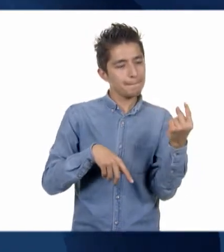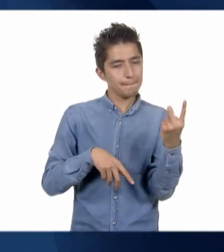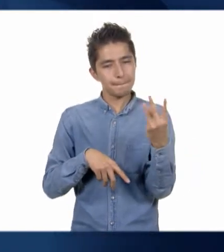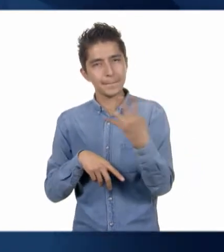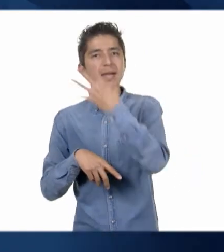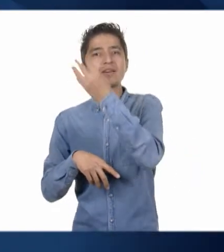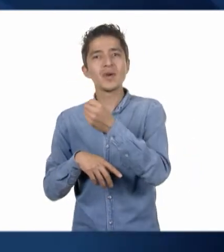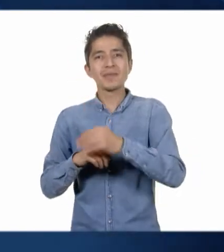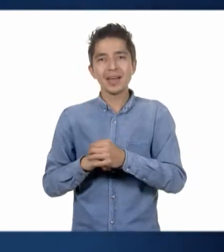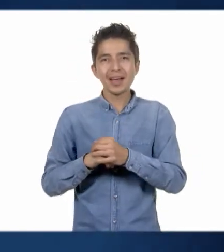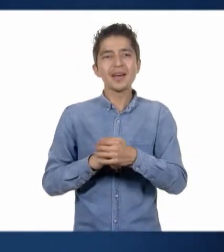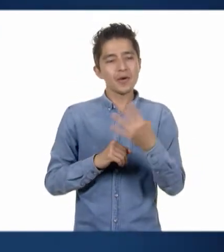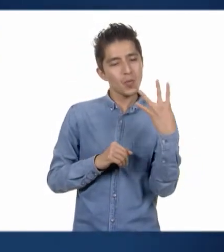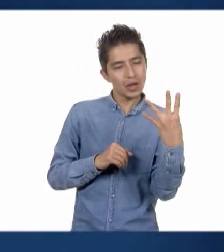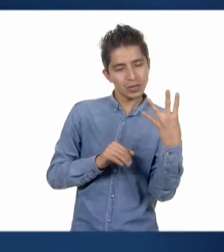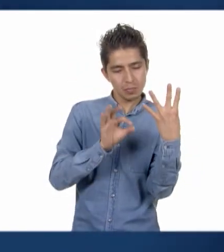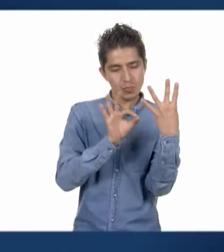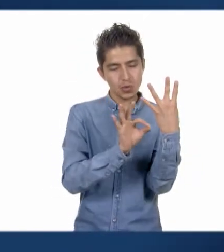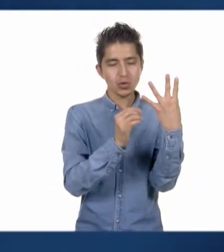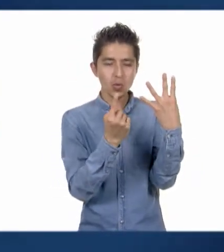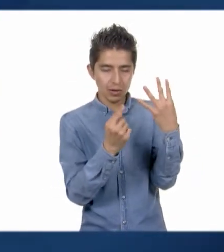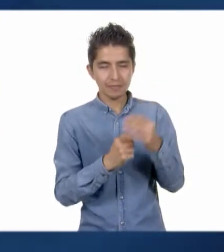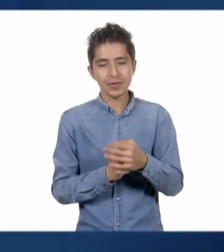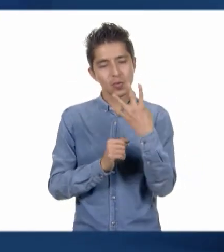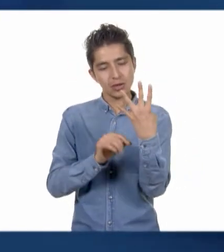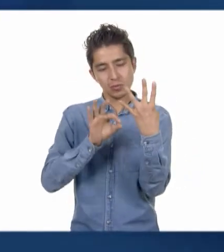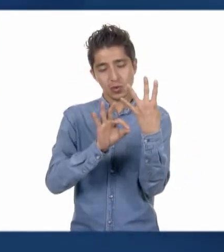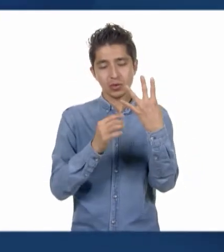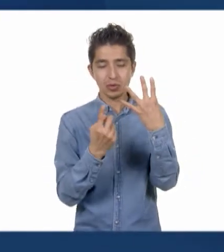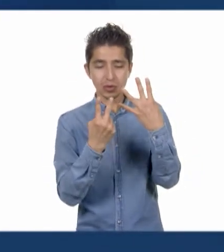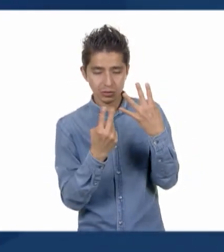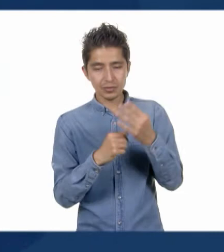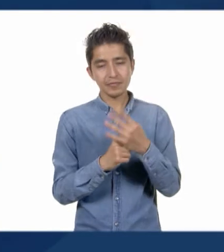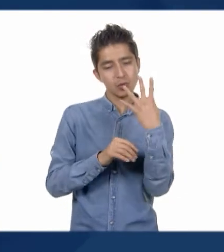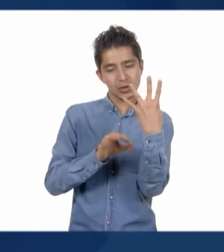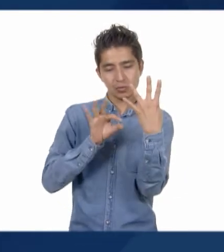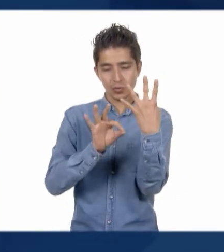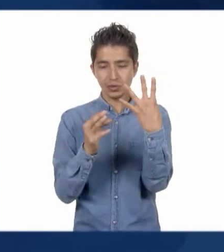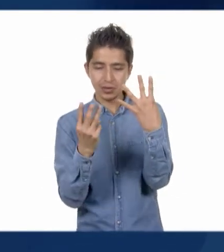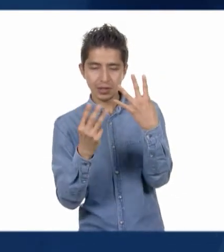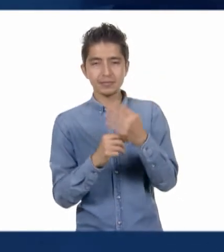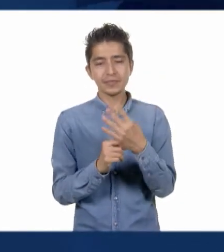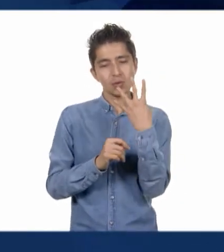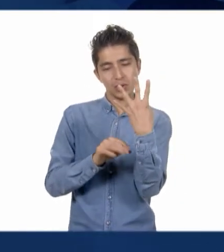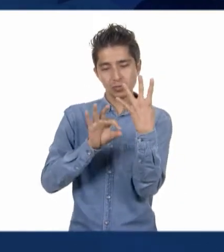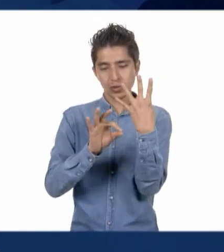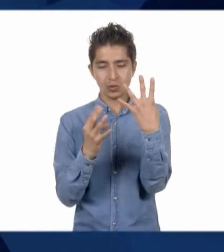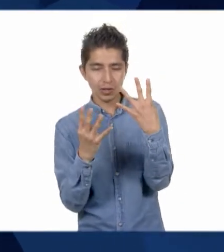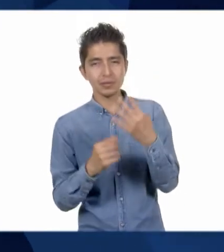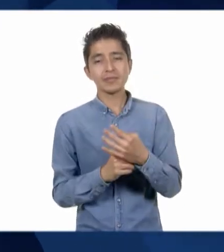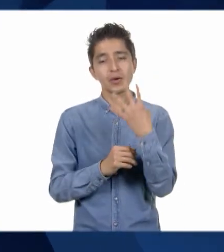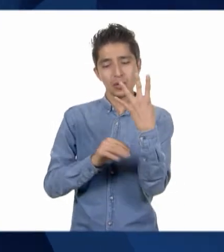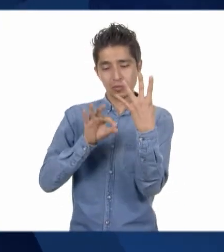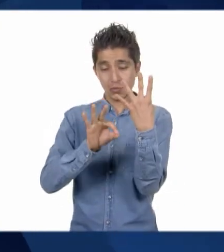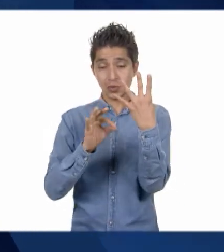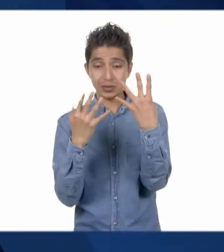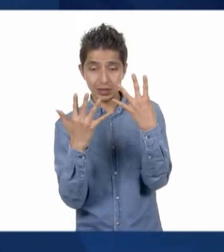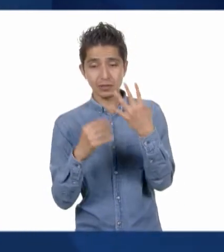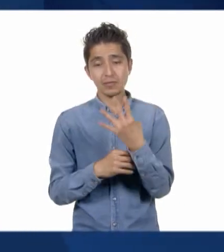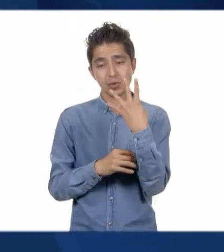encontrar el 4.1, 4.2, 4.3, 4.4,